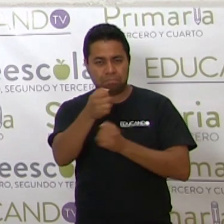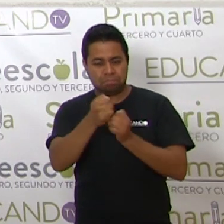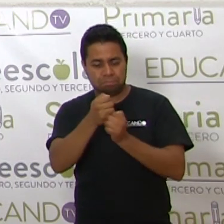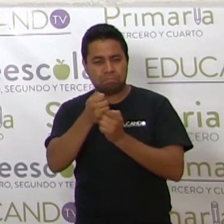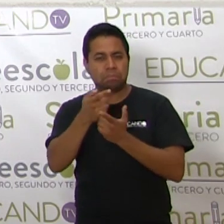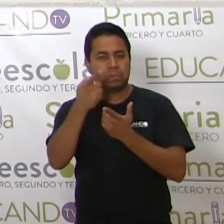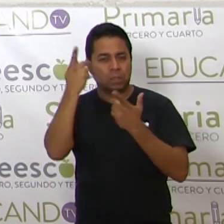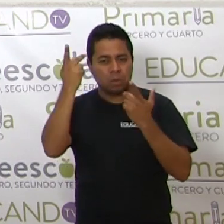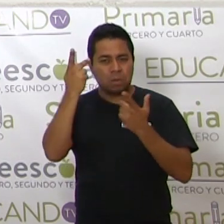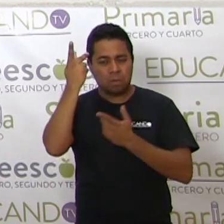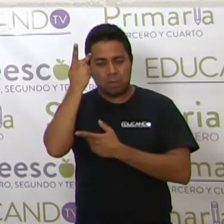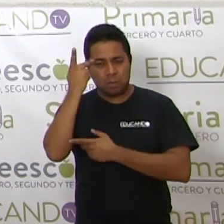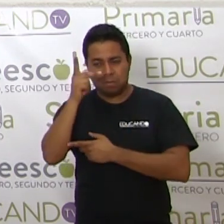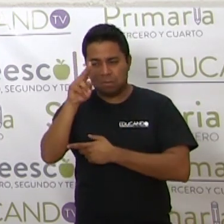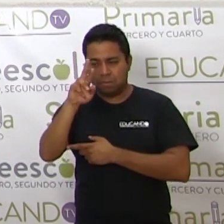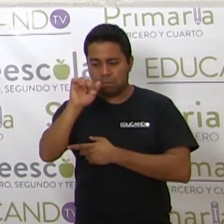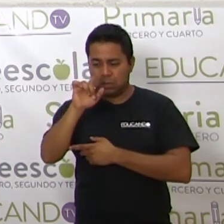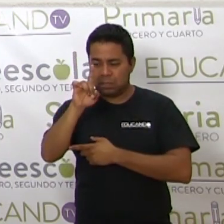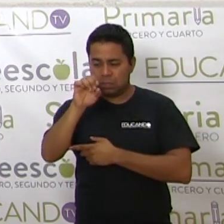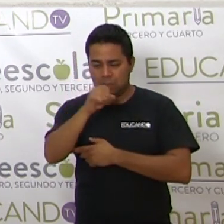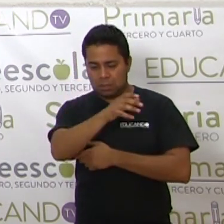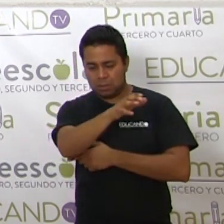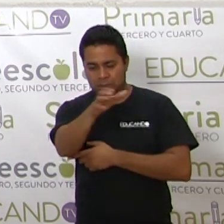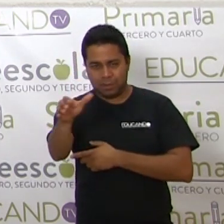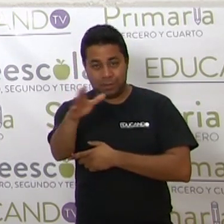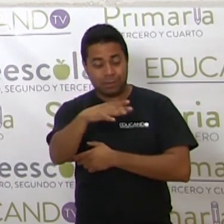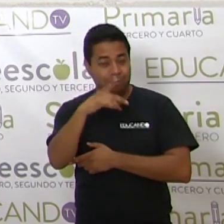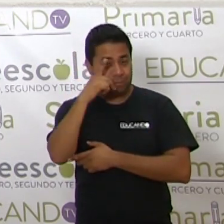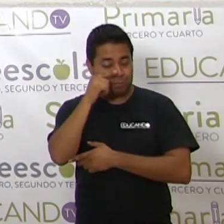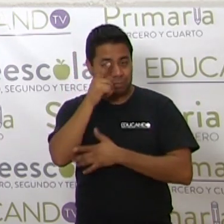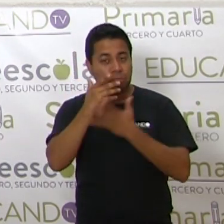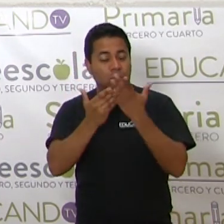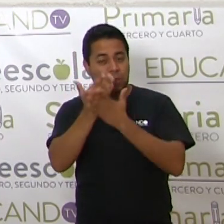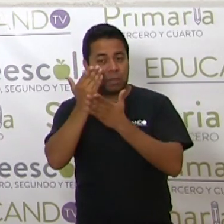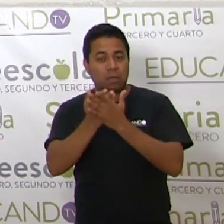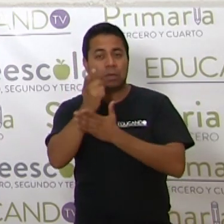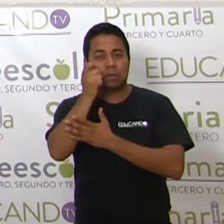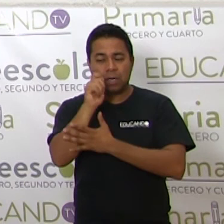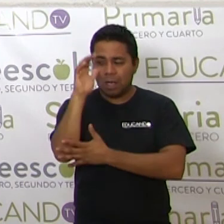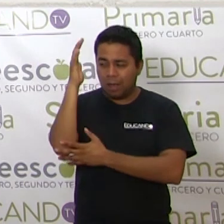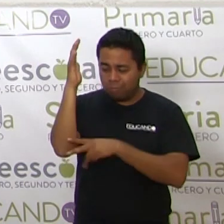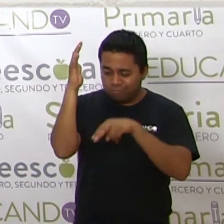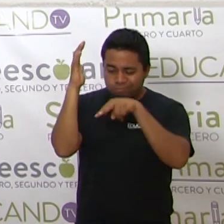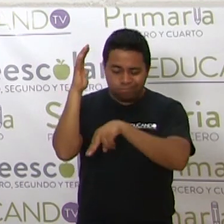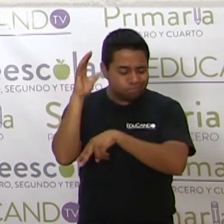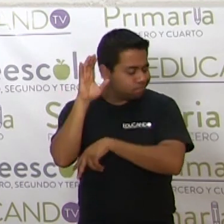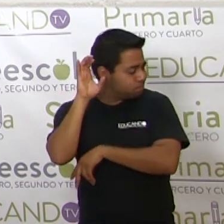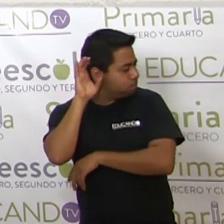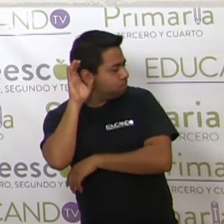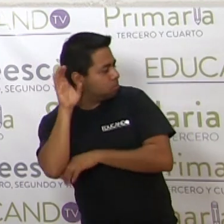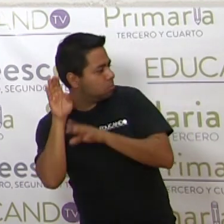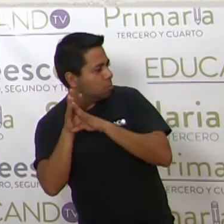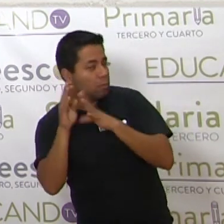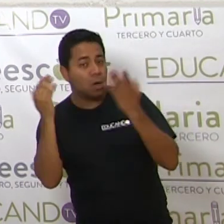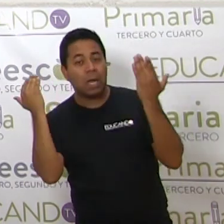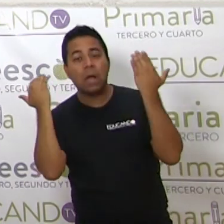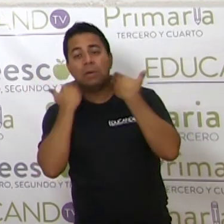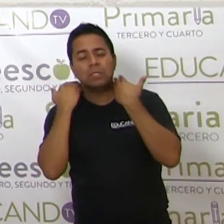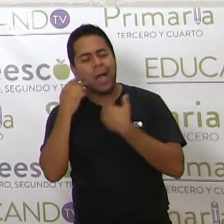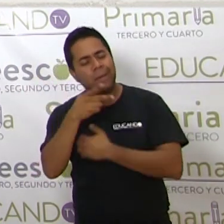y el mismo al amanecer se puso debajo del arco y oyó como hablaba la cabeza de